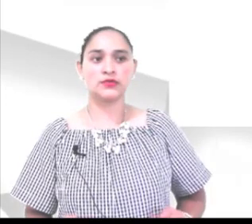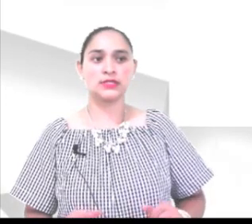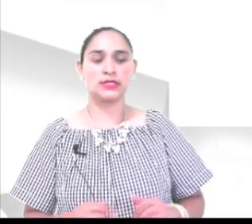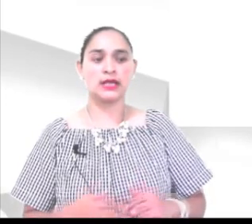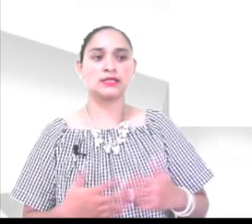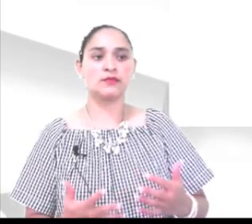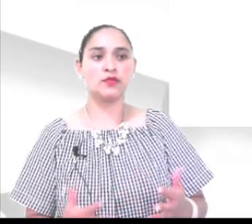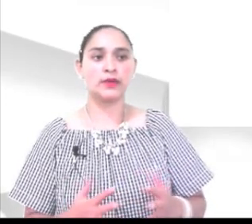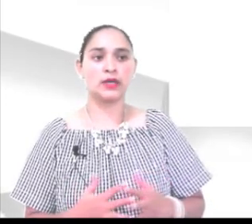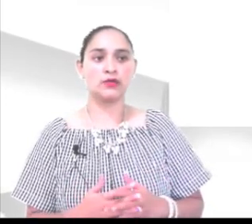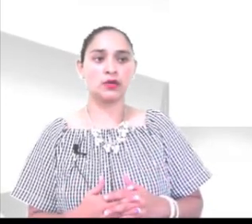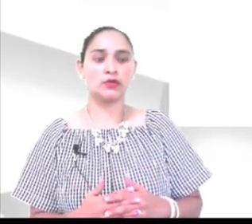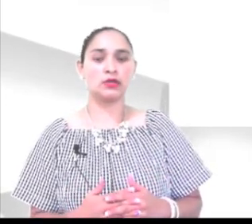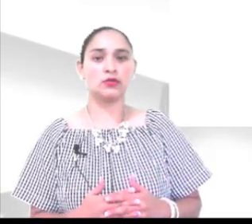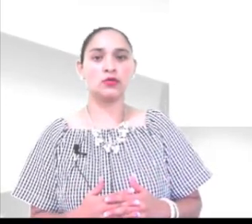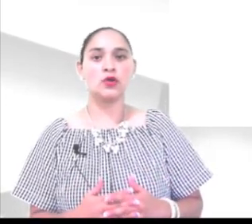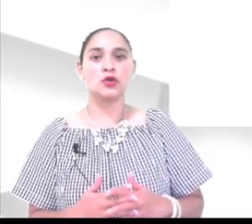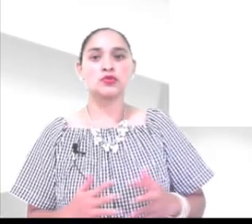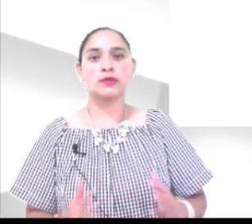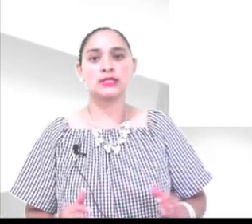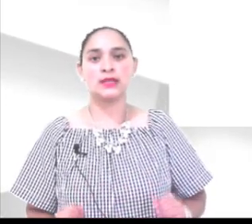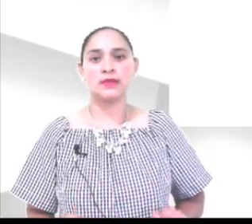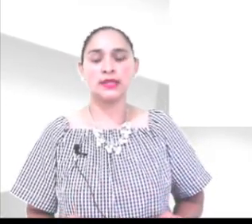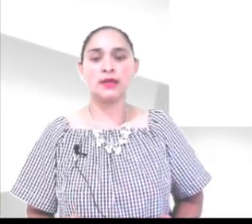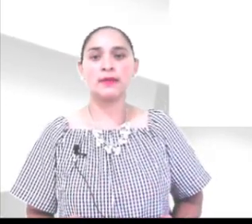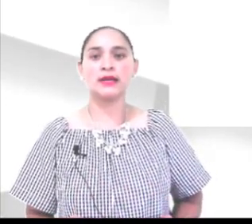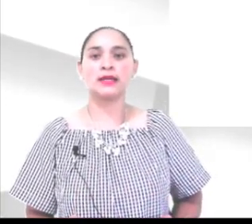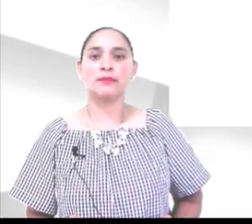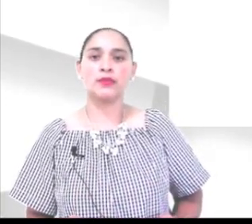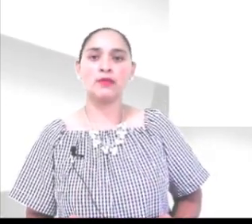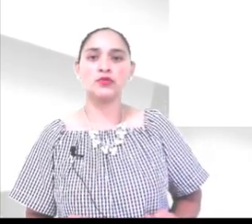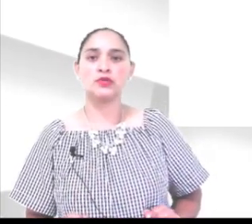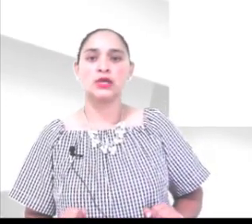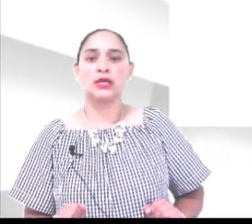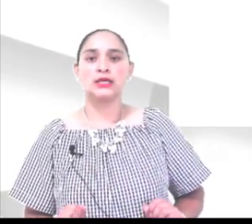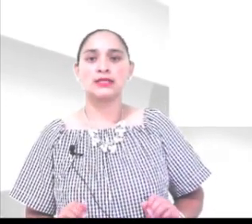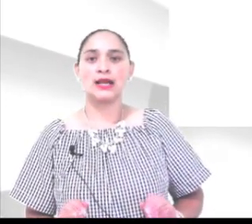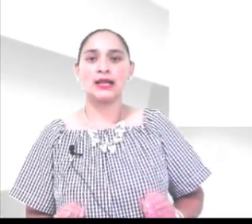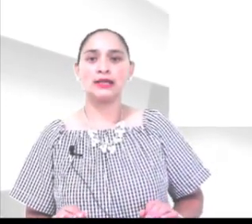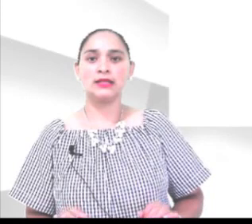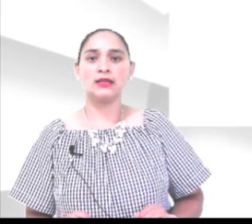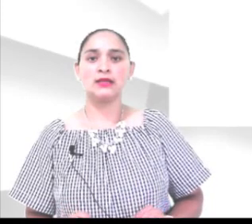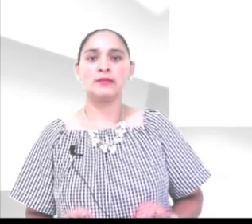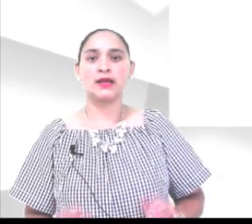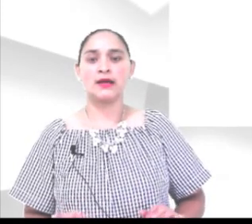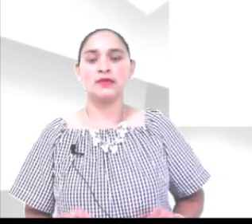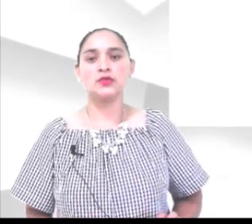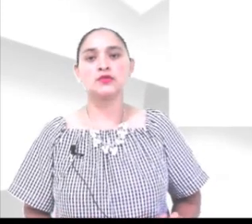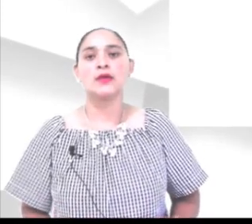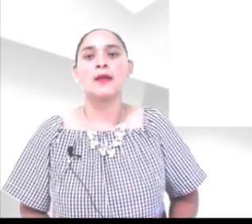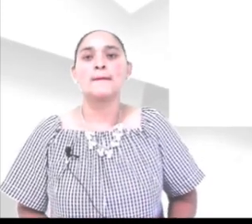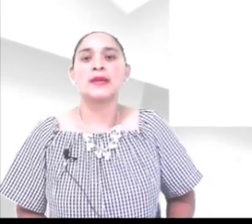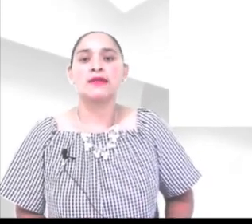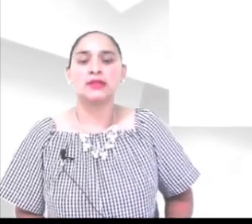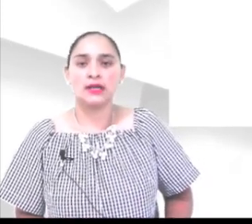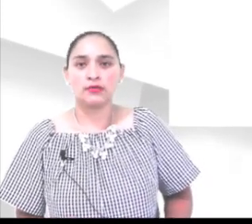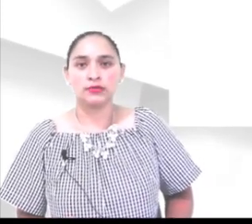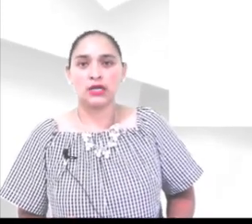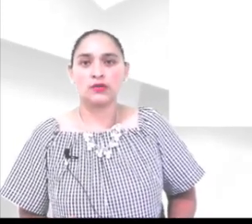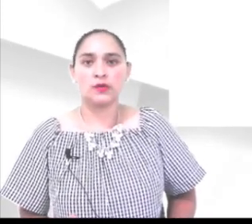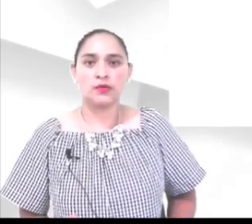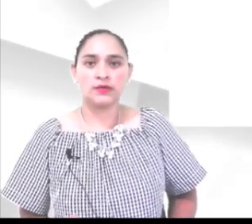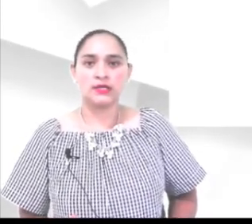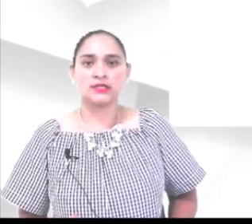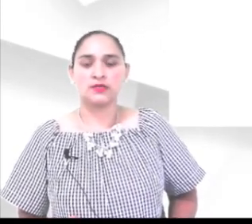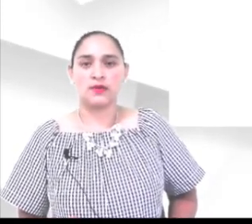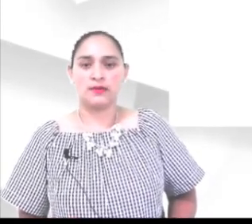¿verdad? Entonces, les hacemos un pequeño recordatorio sobre estas medidas para que podamos estar alerta y precavidos para evitar el